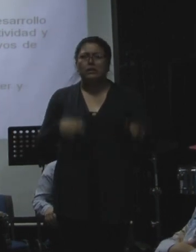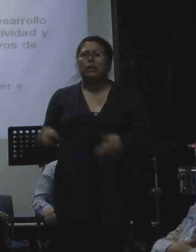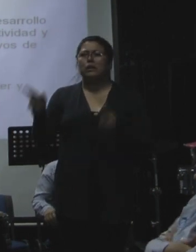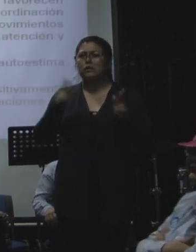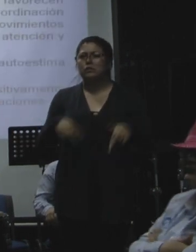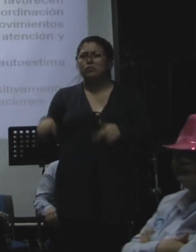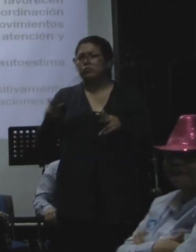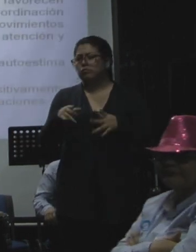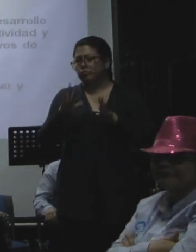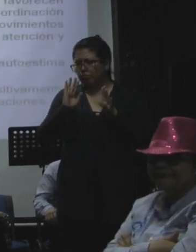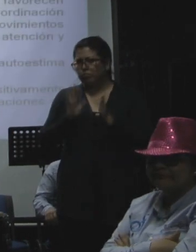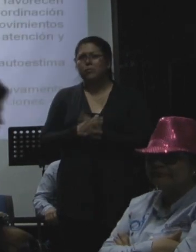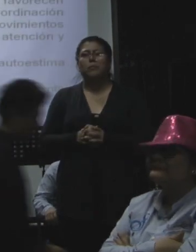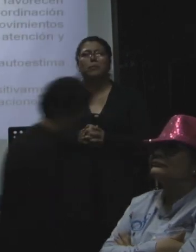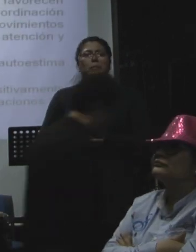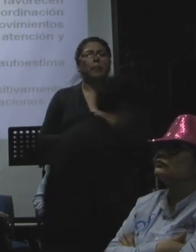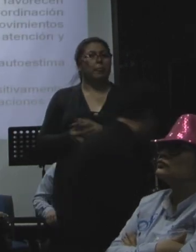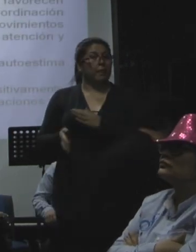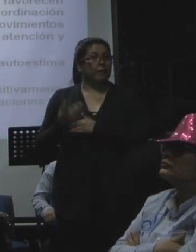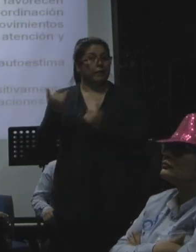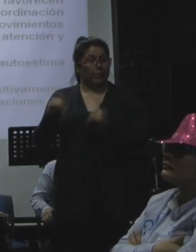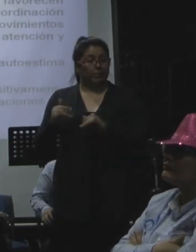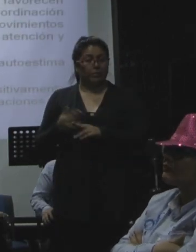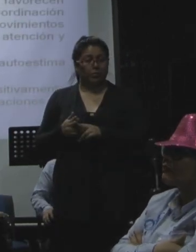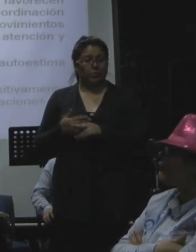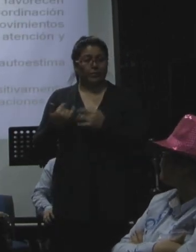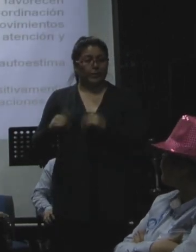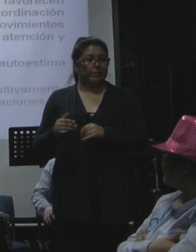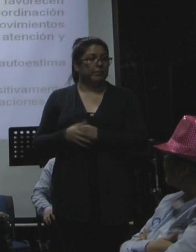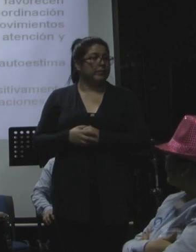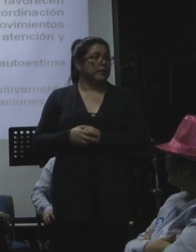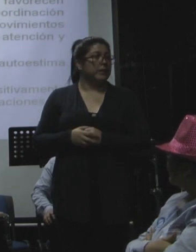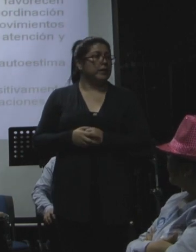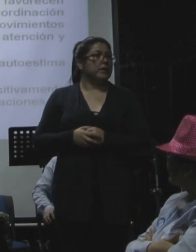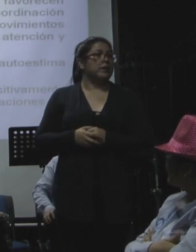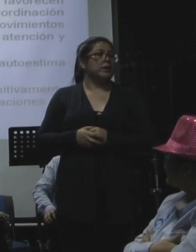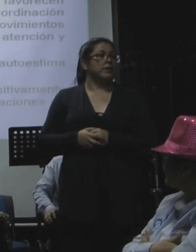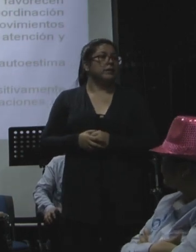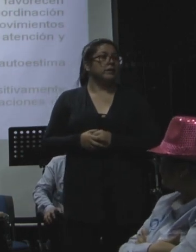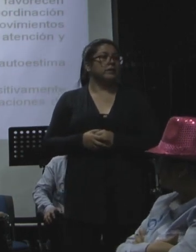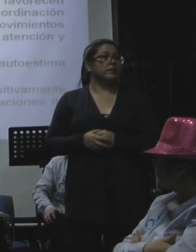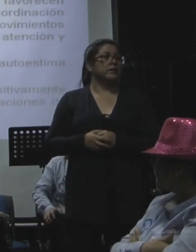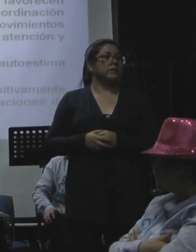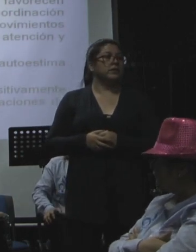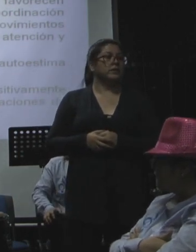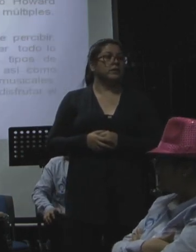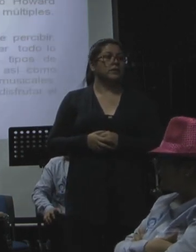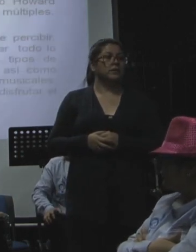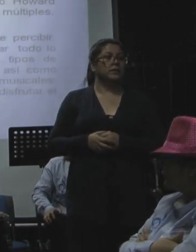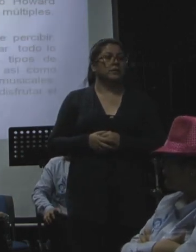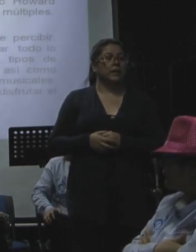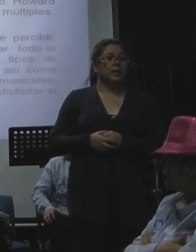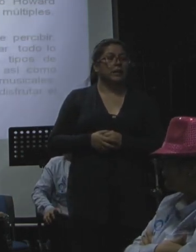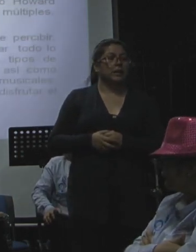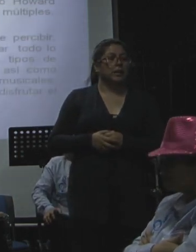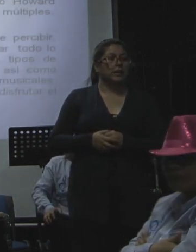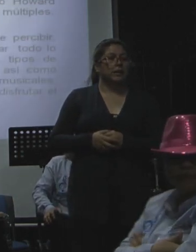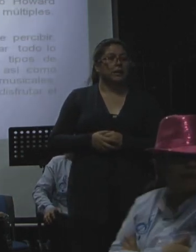ver. ¿Sigan? Ya vamos a terminar, ya vamos a terminar. Bueno, entonces,